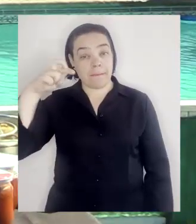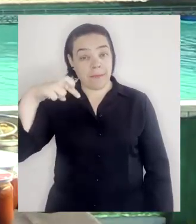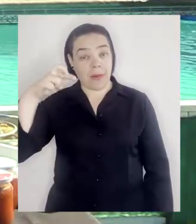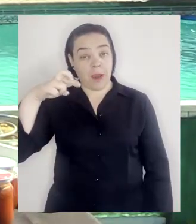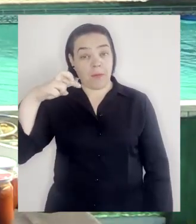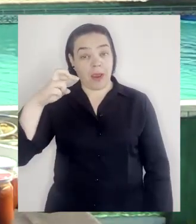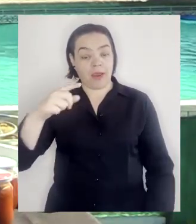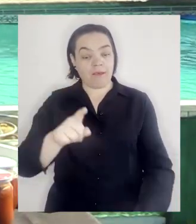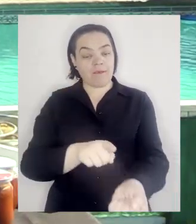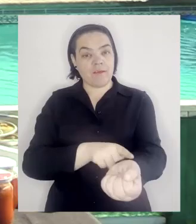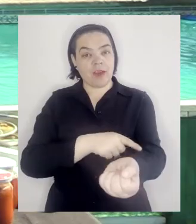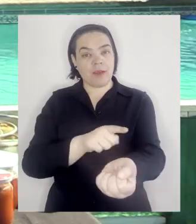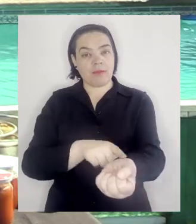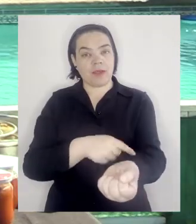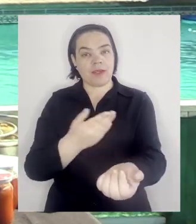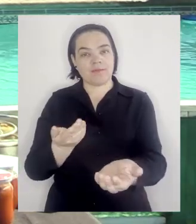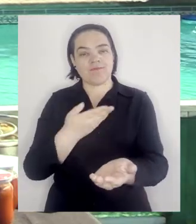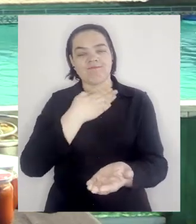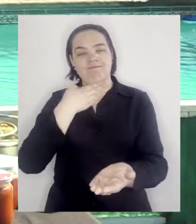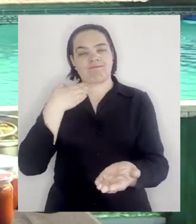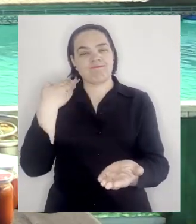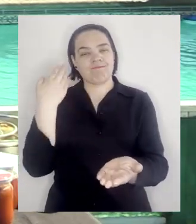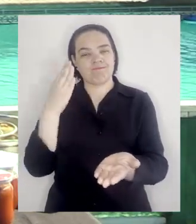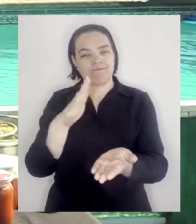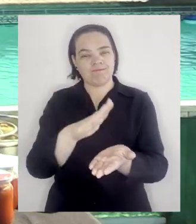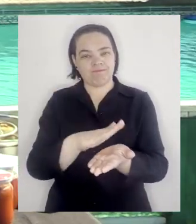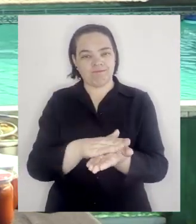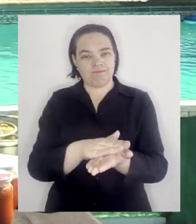¿Quieres rellenar un par? Obvio.